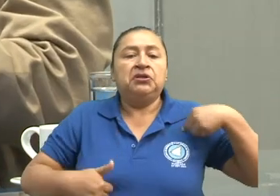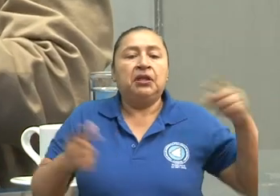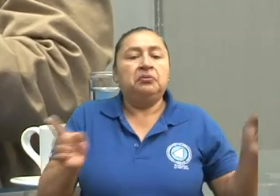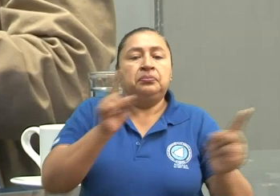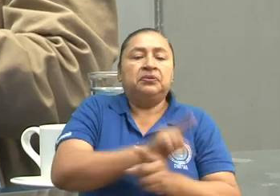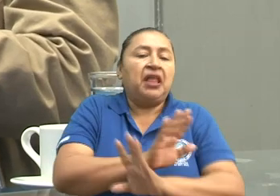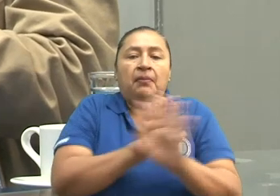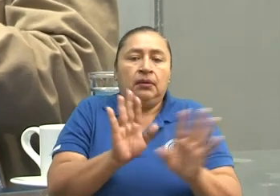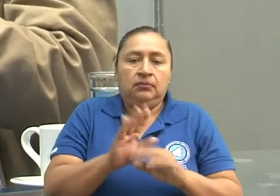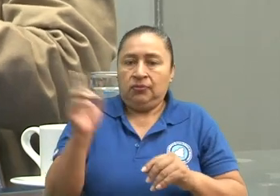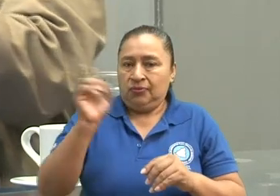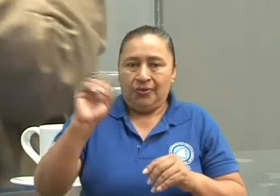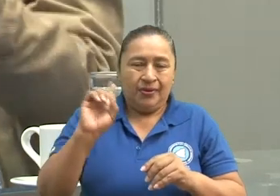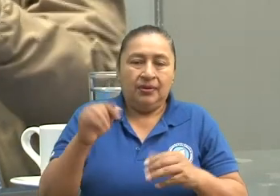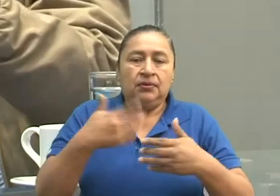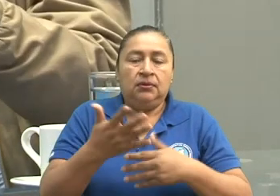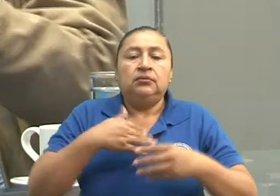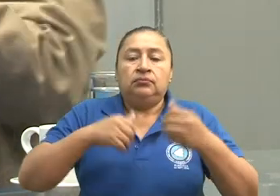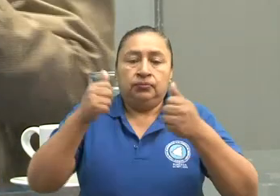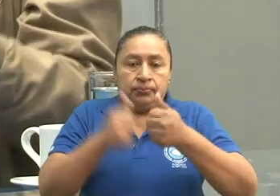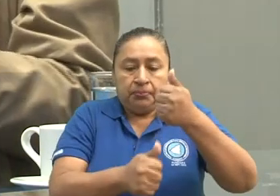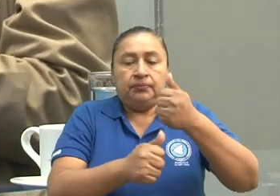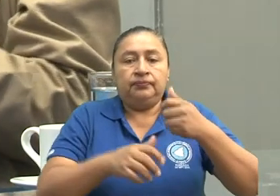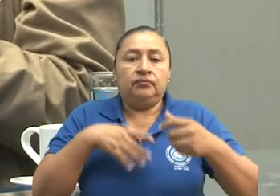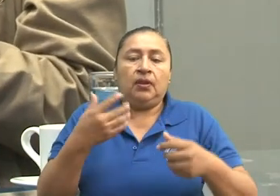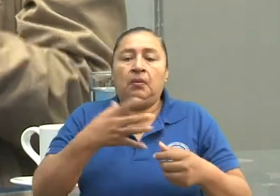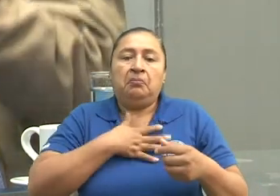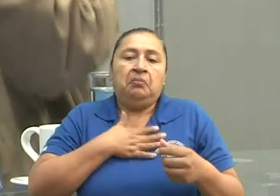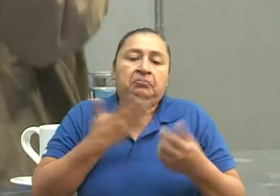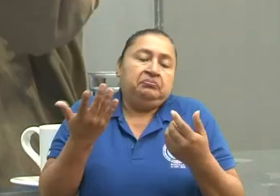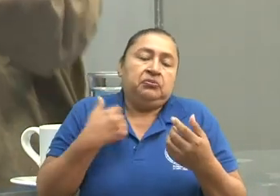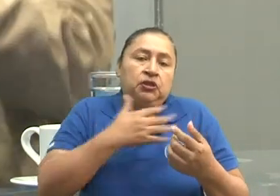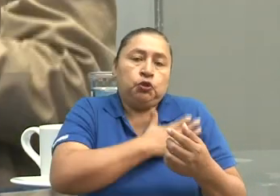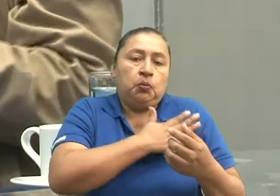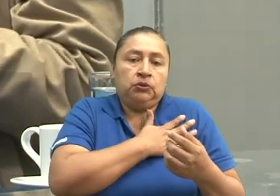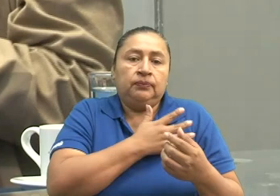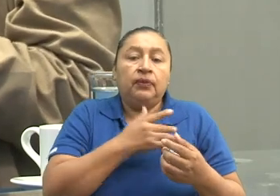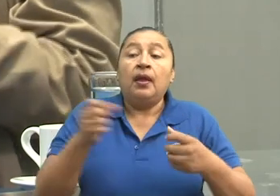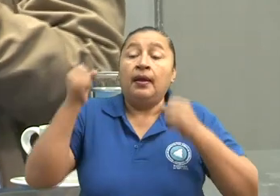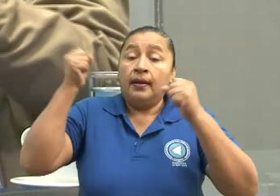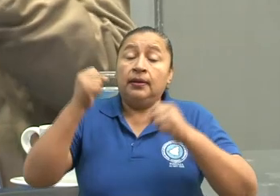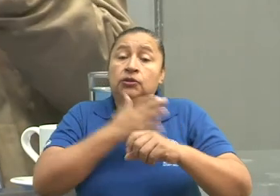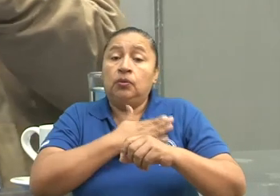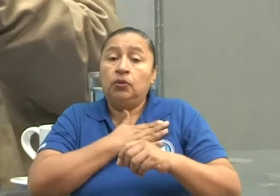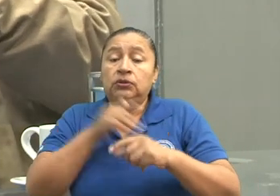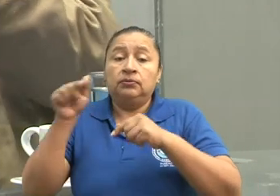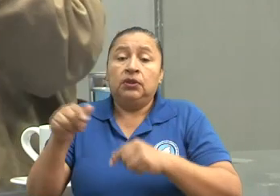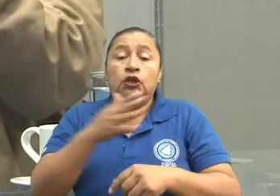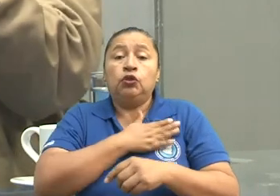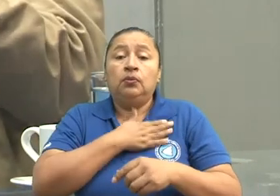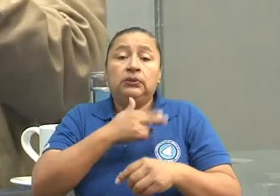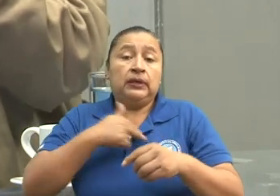quedaron, digamos, subordinados más a los intereses del somocismo. Porque gana Somoza, y Somoza hace